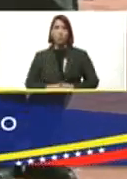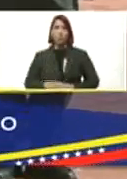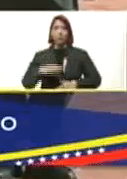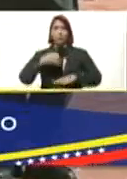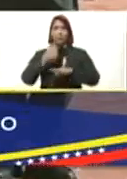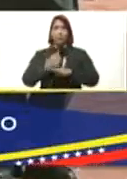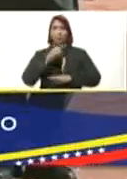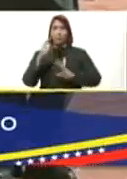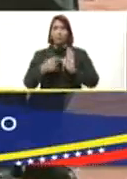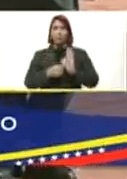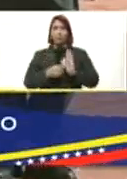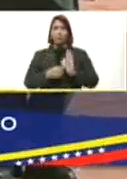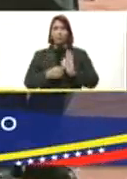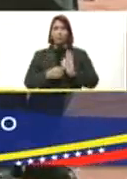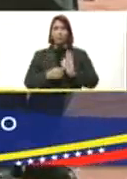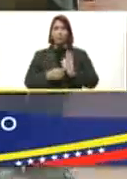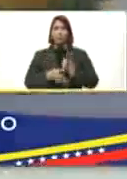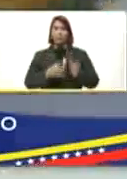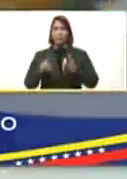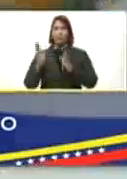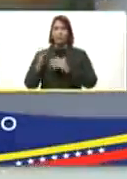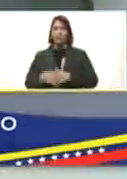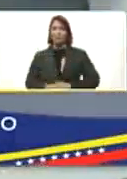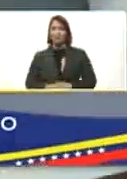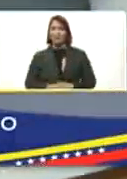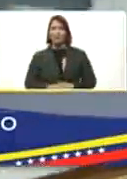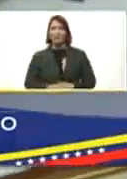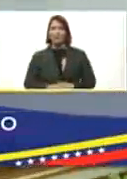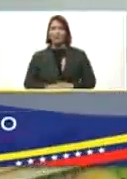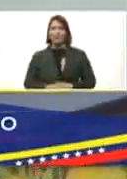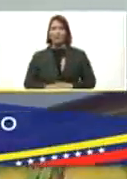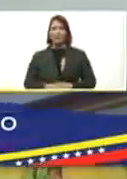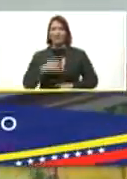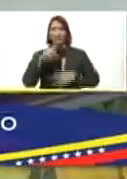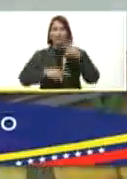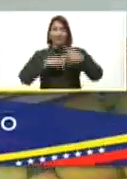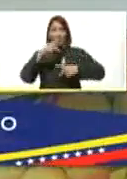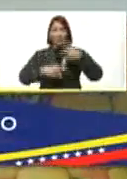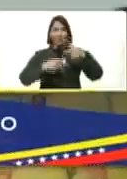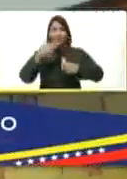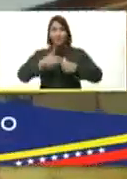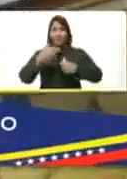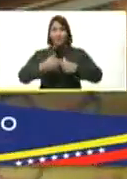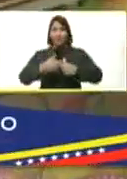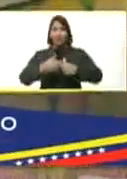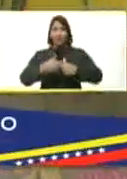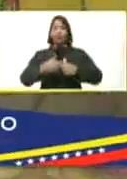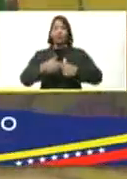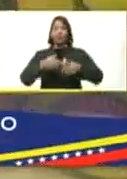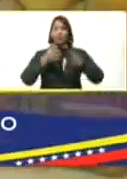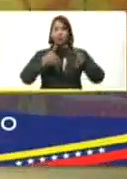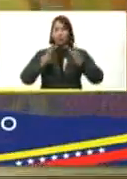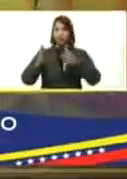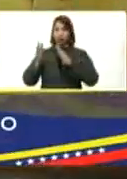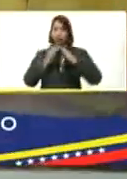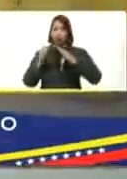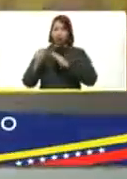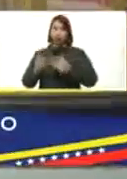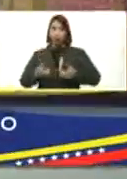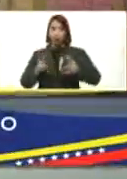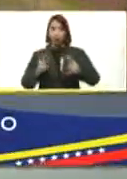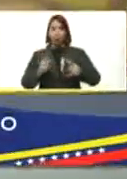general de la Inmobiliaria Nacional, porque a través del programa del sistema petroinmobiliario fue posible la ejecución de